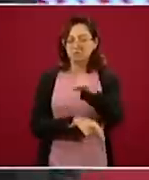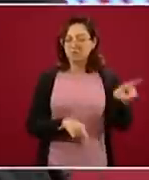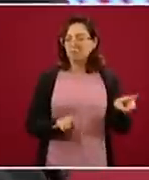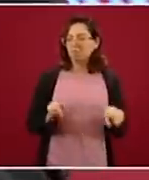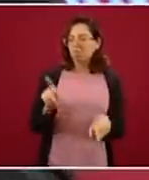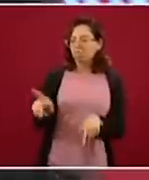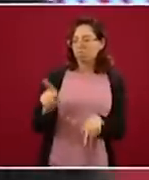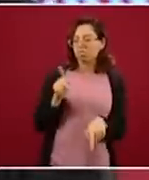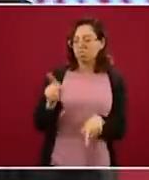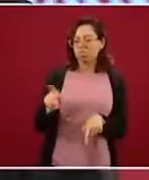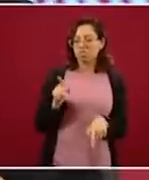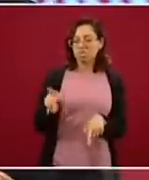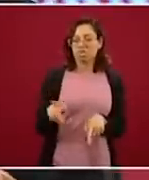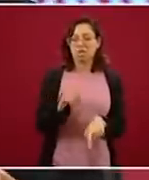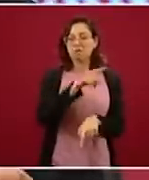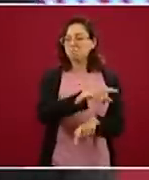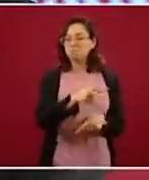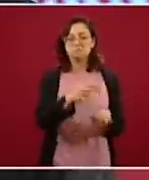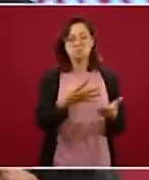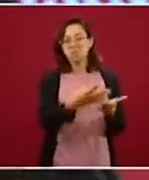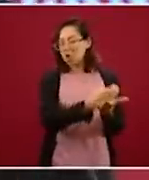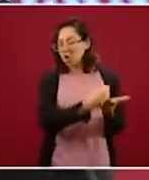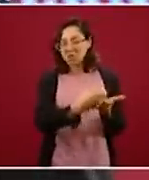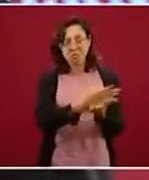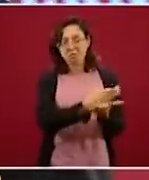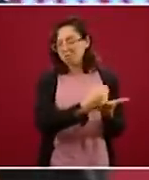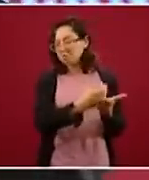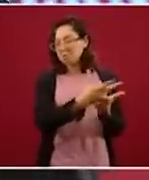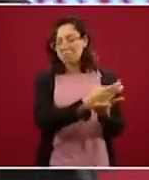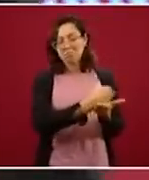Y al consolidarse, resulta